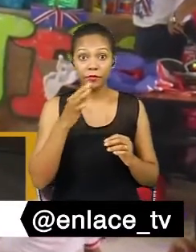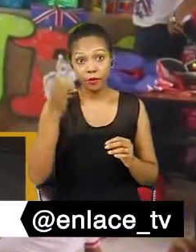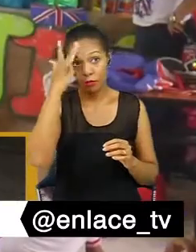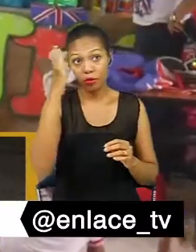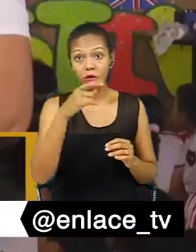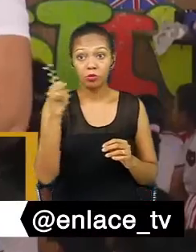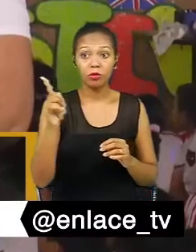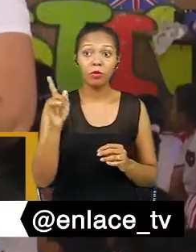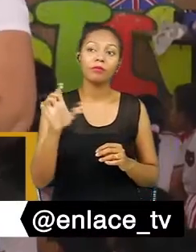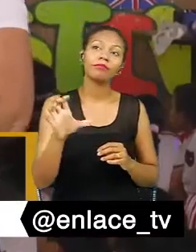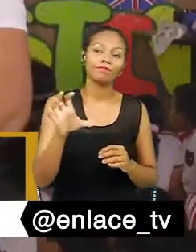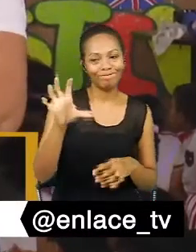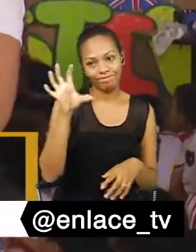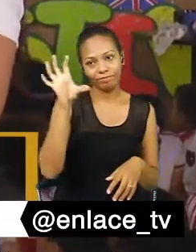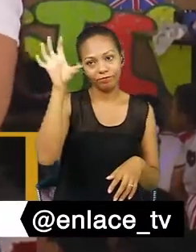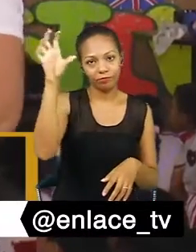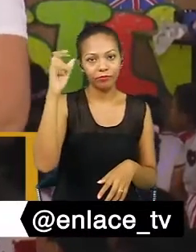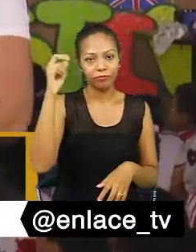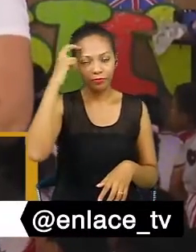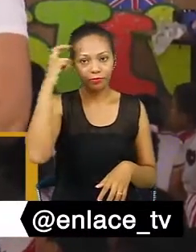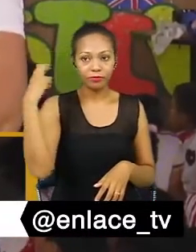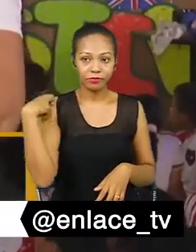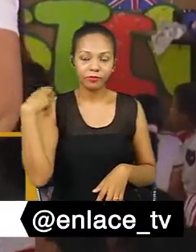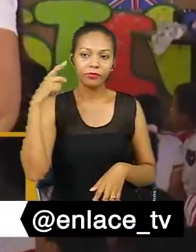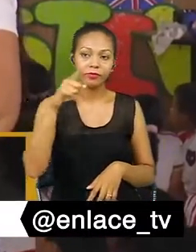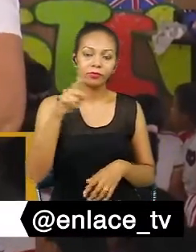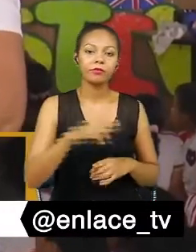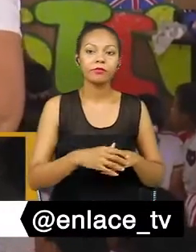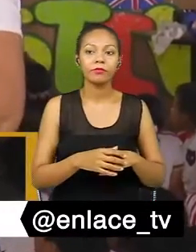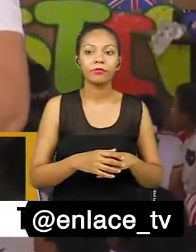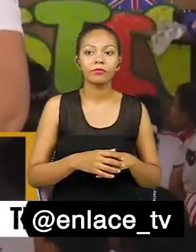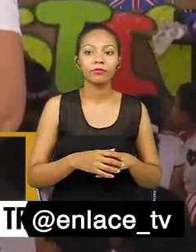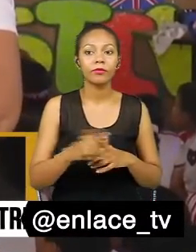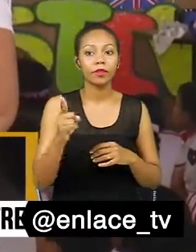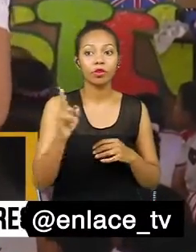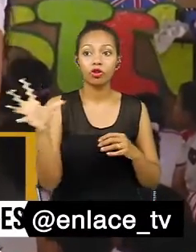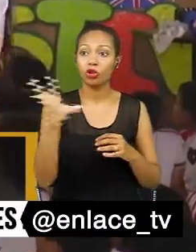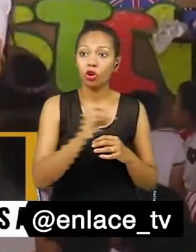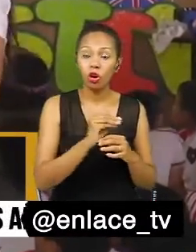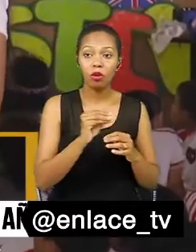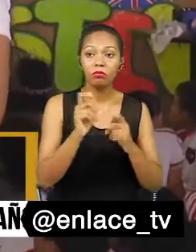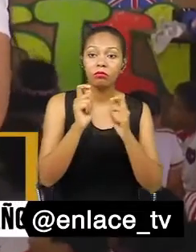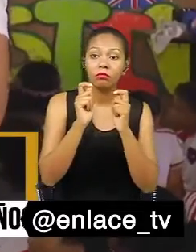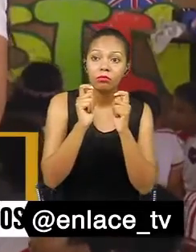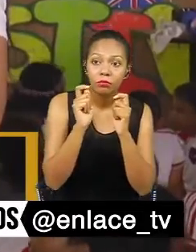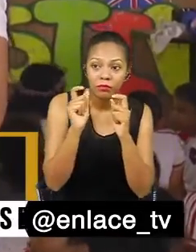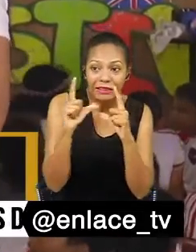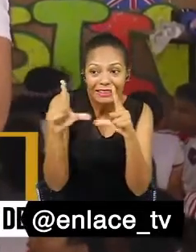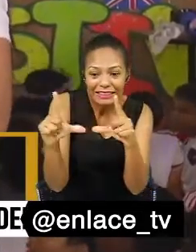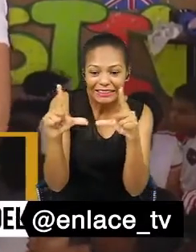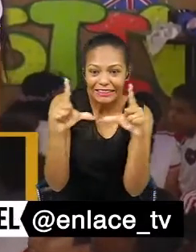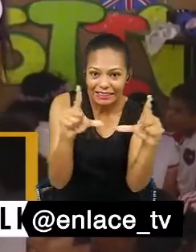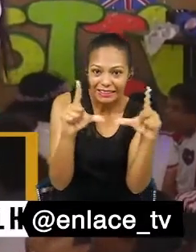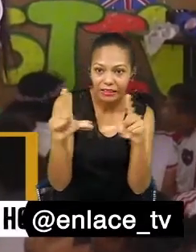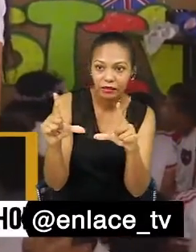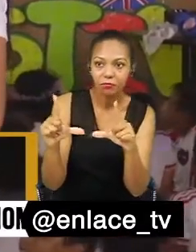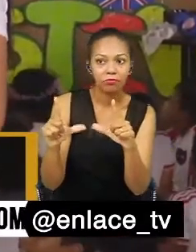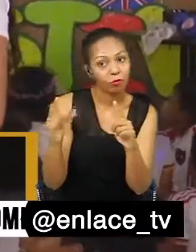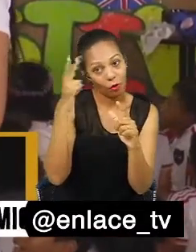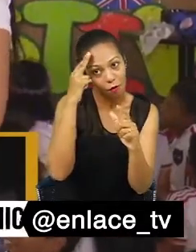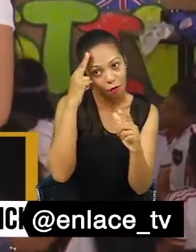el tributo a Londres, y tienen unas menciones de honor. Todos van a tener menciones de honor, aparte de la nota que van a tener en inglés,